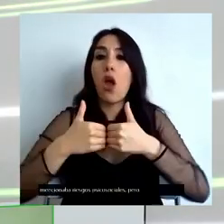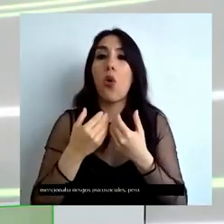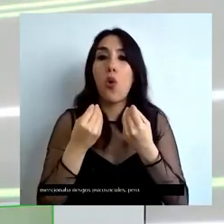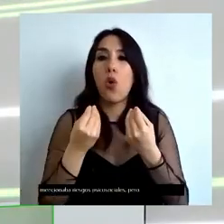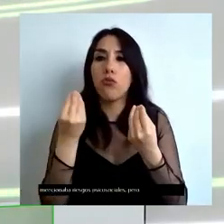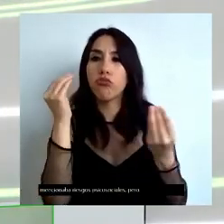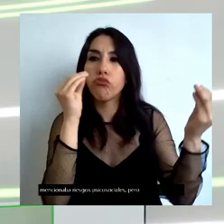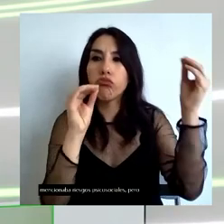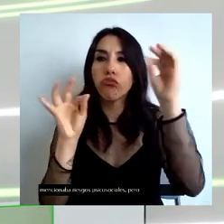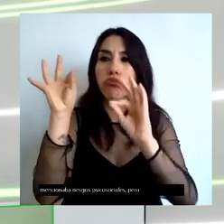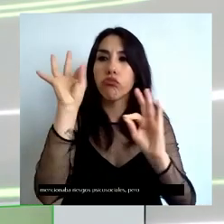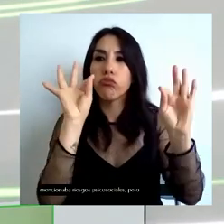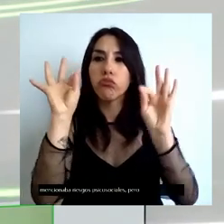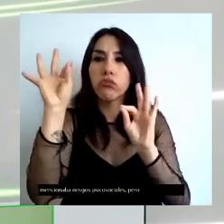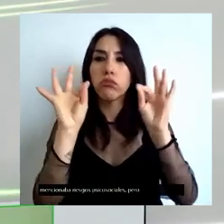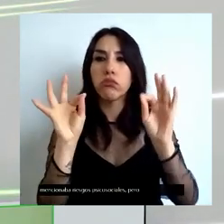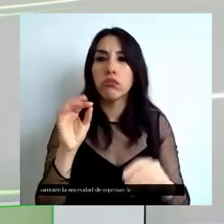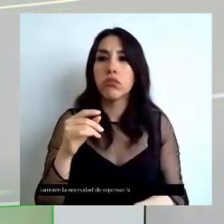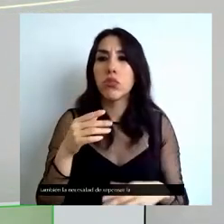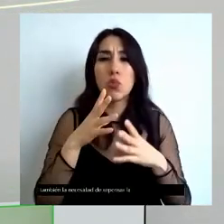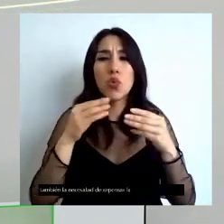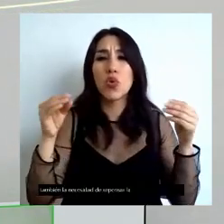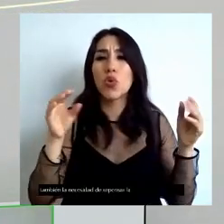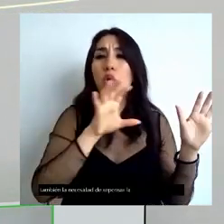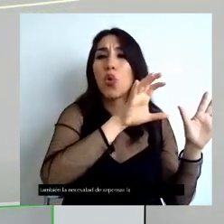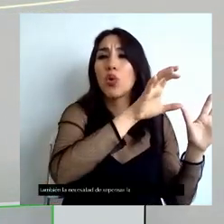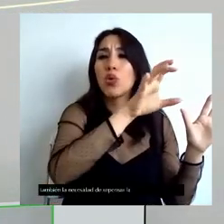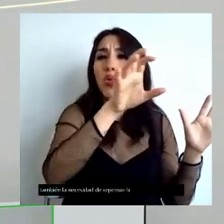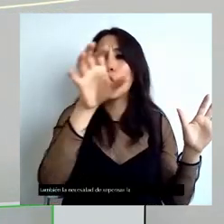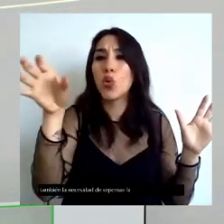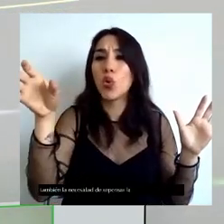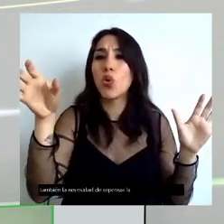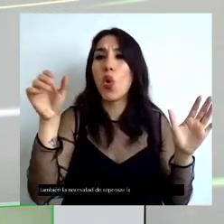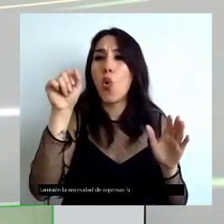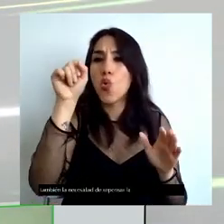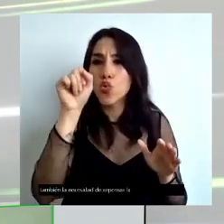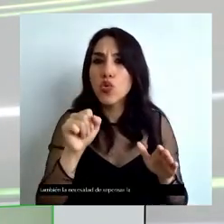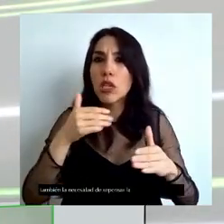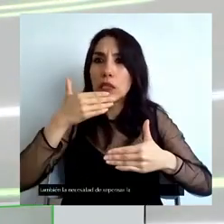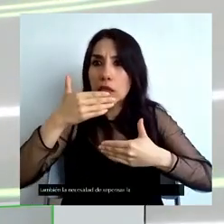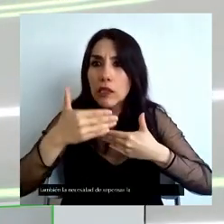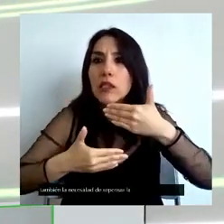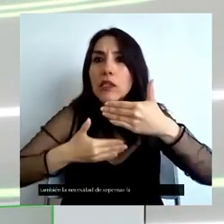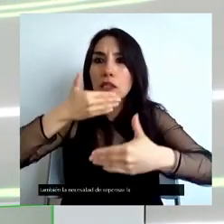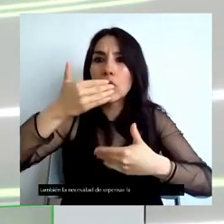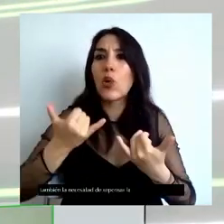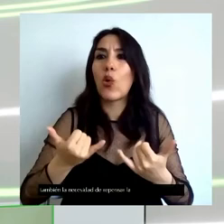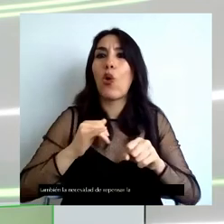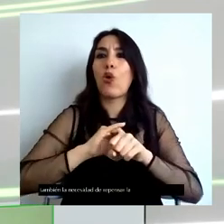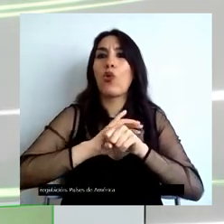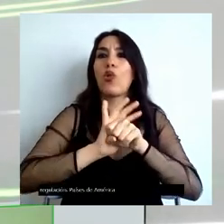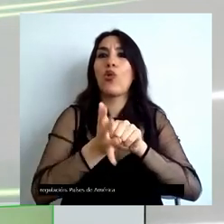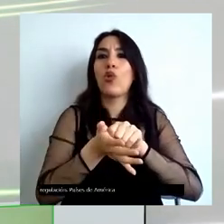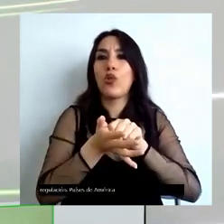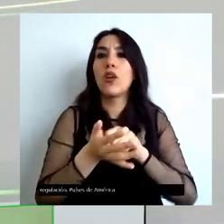avanzaron en este tiempo de pandemia en establecer nuevas leyes para regular el